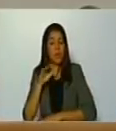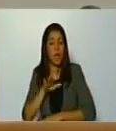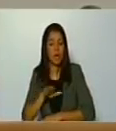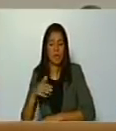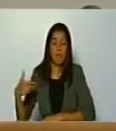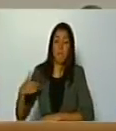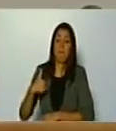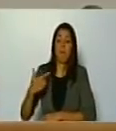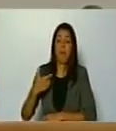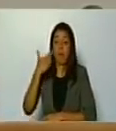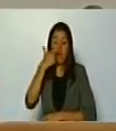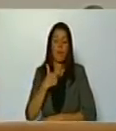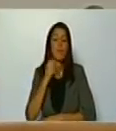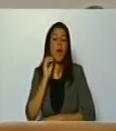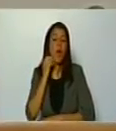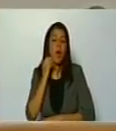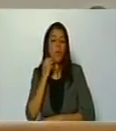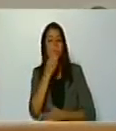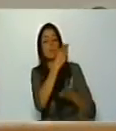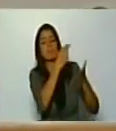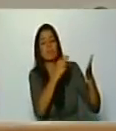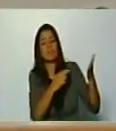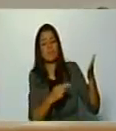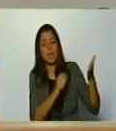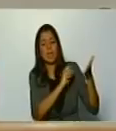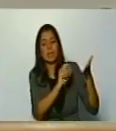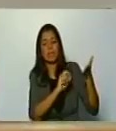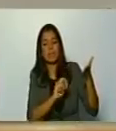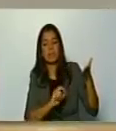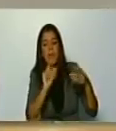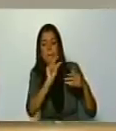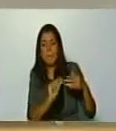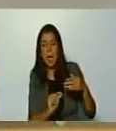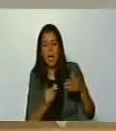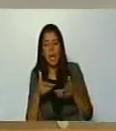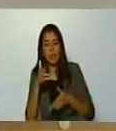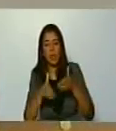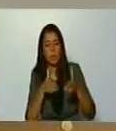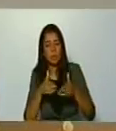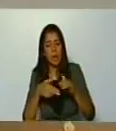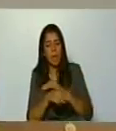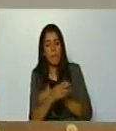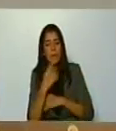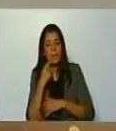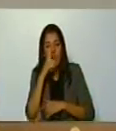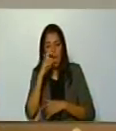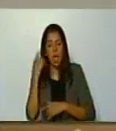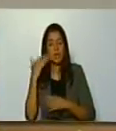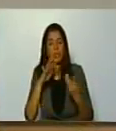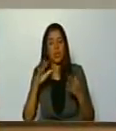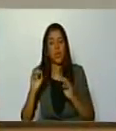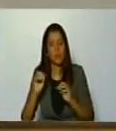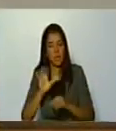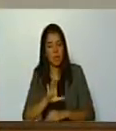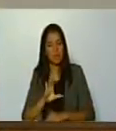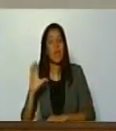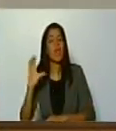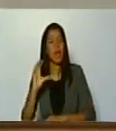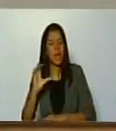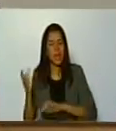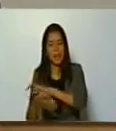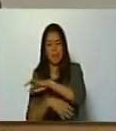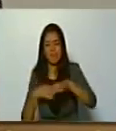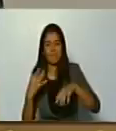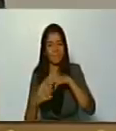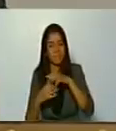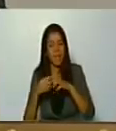una consigna, un adolescente, un menor de edad. Eso se llegó a vivir incluso en los años 90, porque ¿qué no ocurrió? ¿Qué fue? No fue el Caracazo. Una matanza de